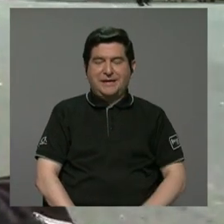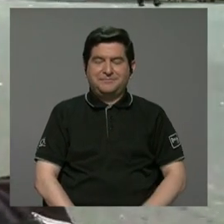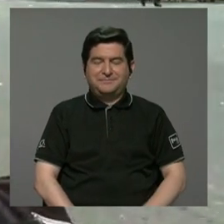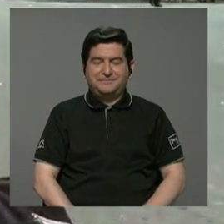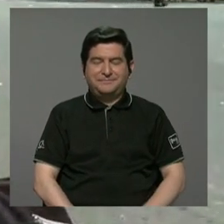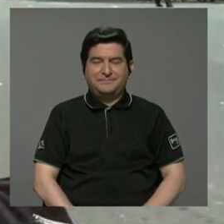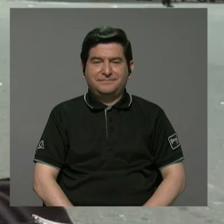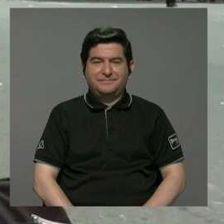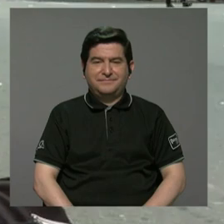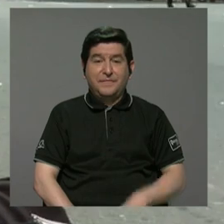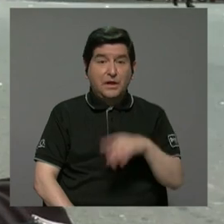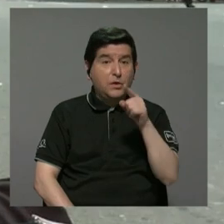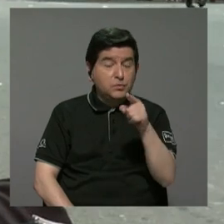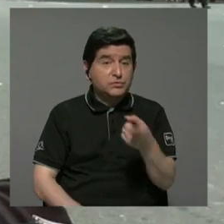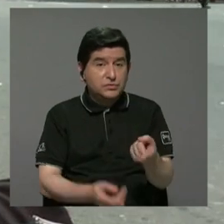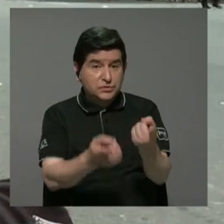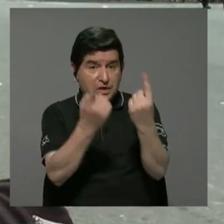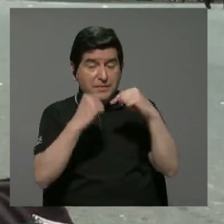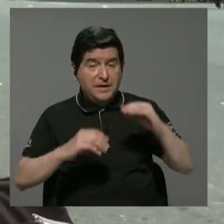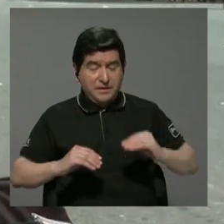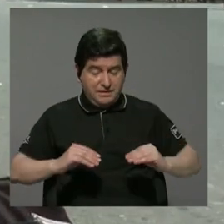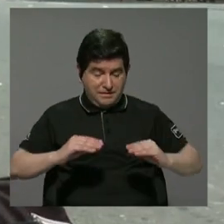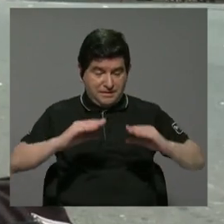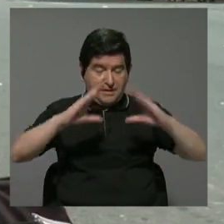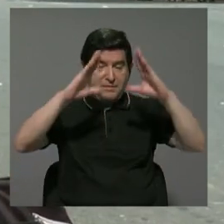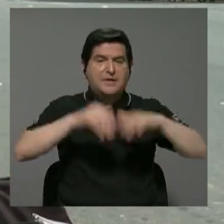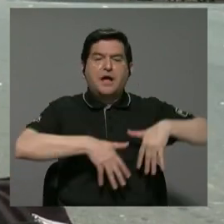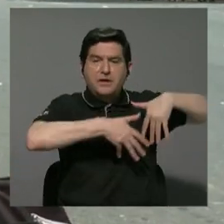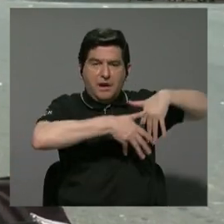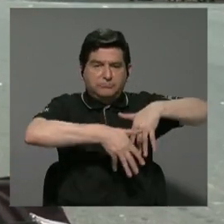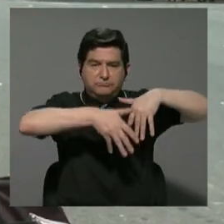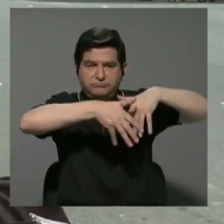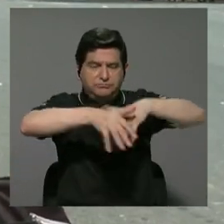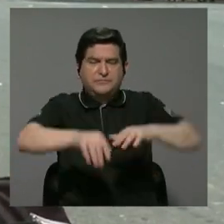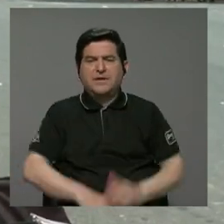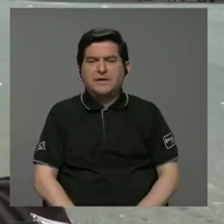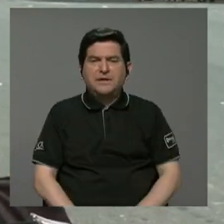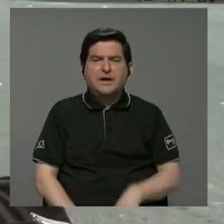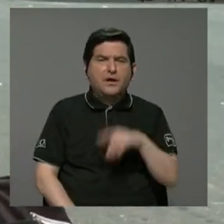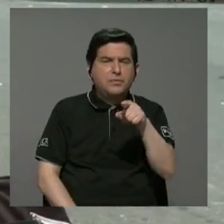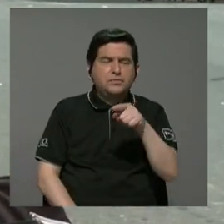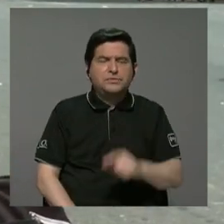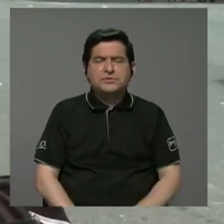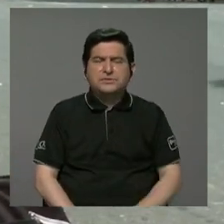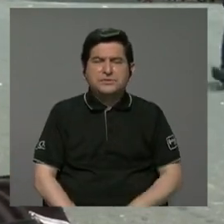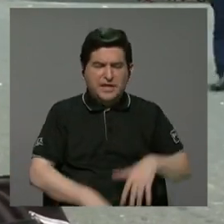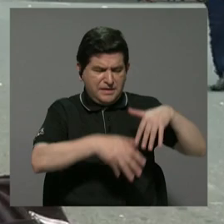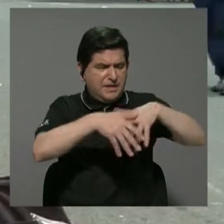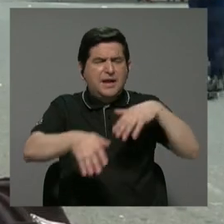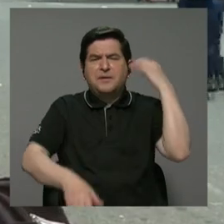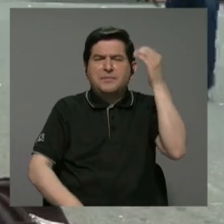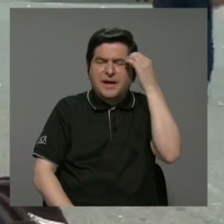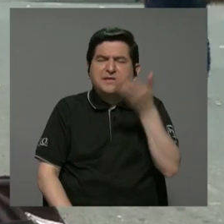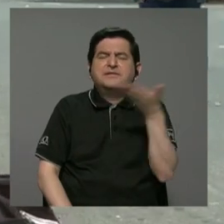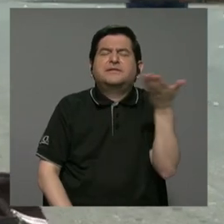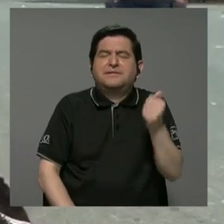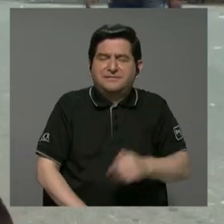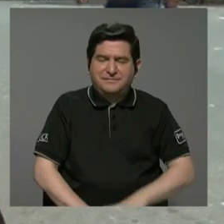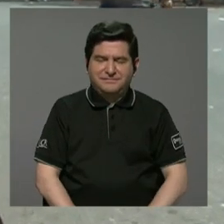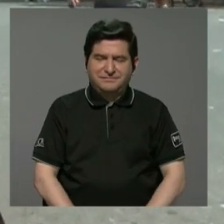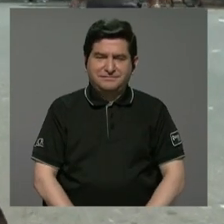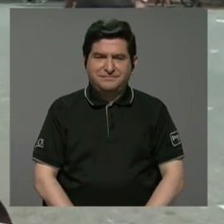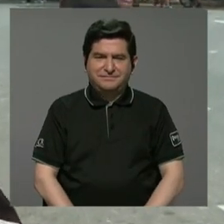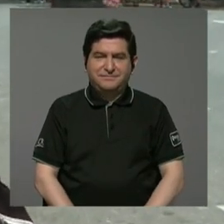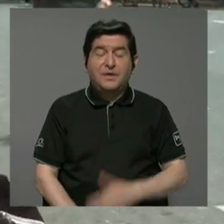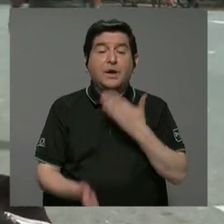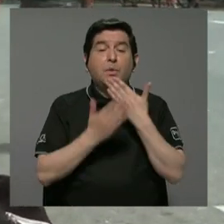Gerardo, usted ha venido esta mañana a marchar aquí. ¿Qué le parece esta manifestación, esta marcha?